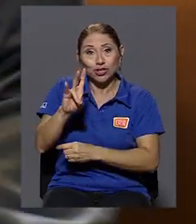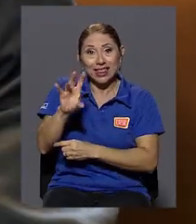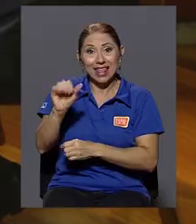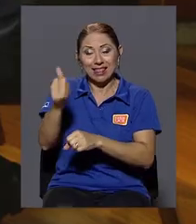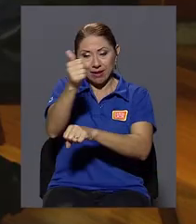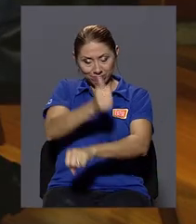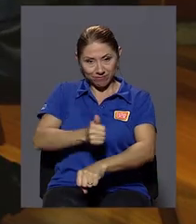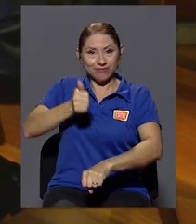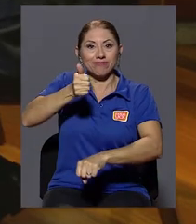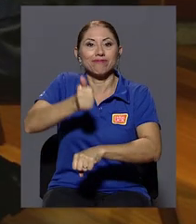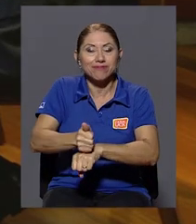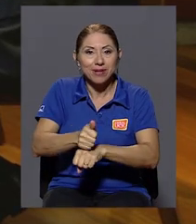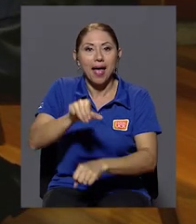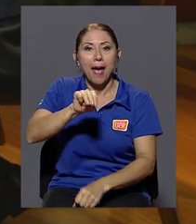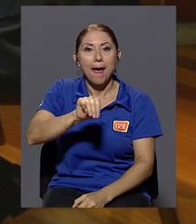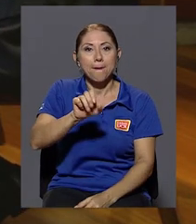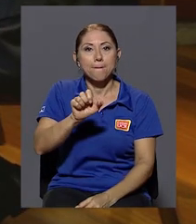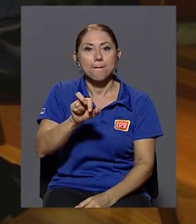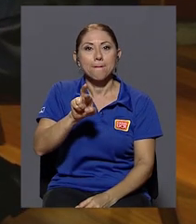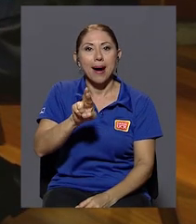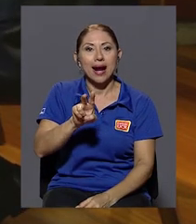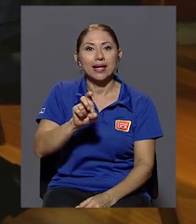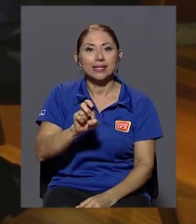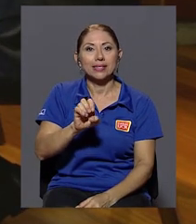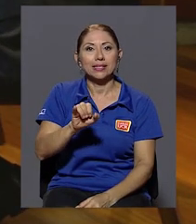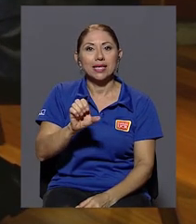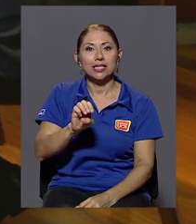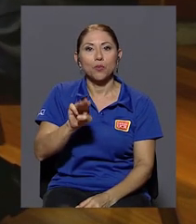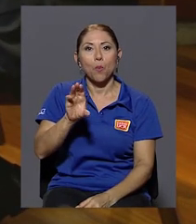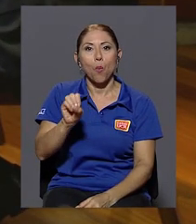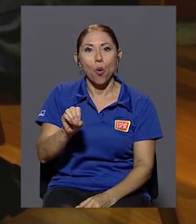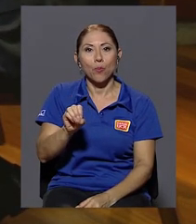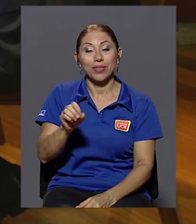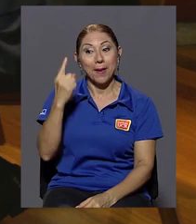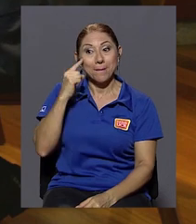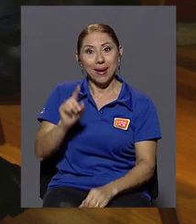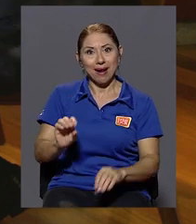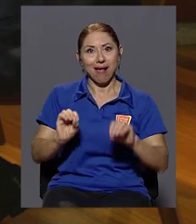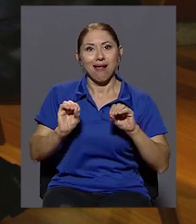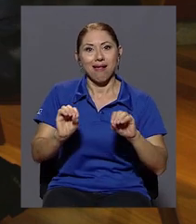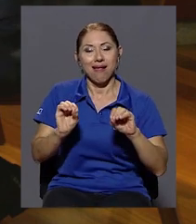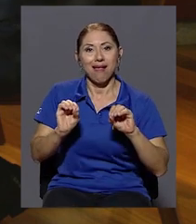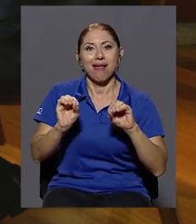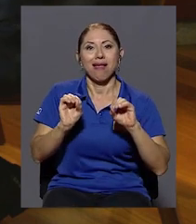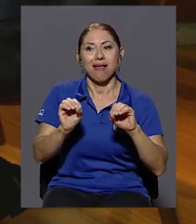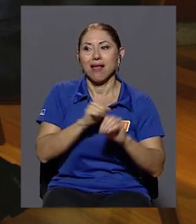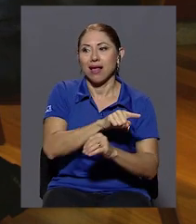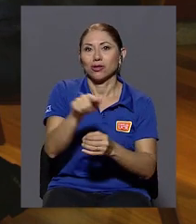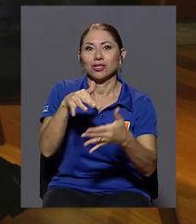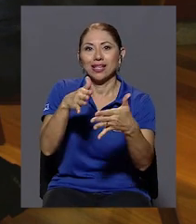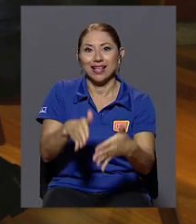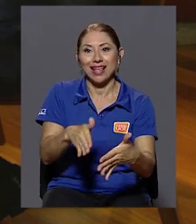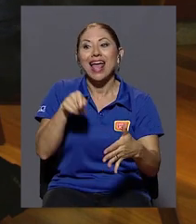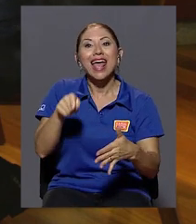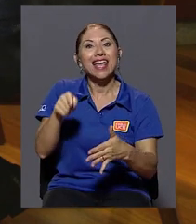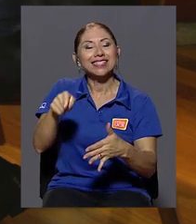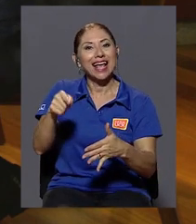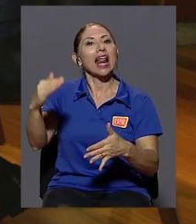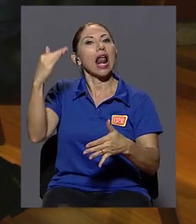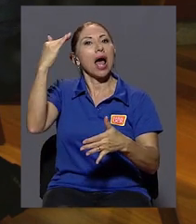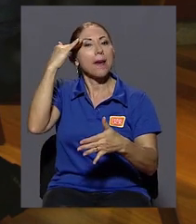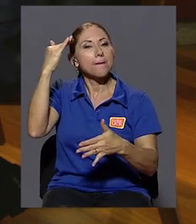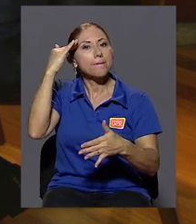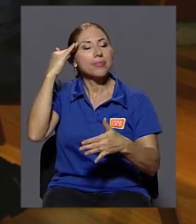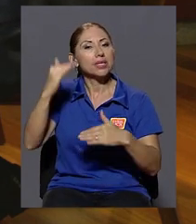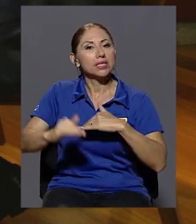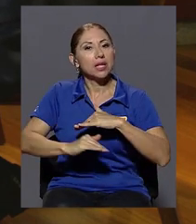el marxismo como manera de formar a los economistas. Esa era la epistemología